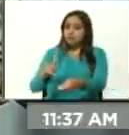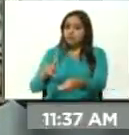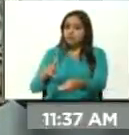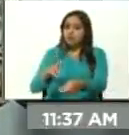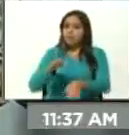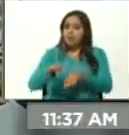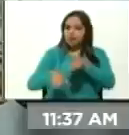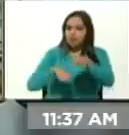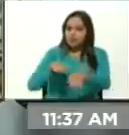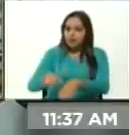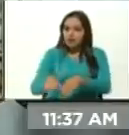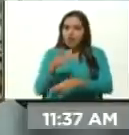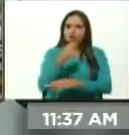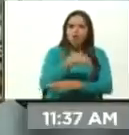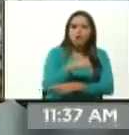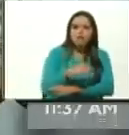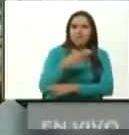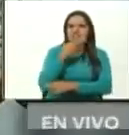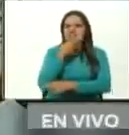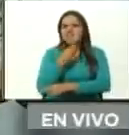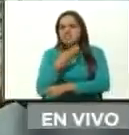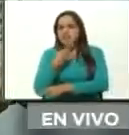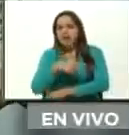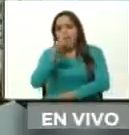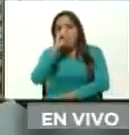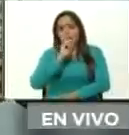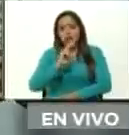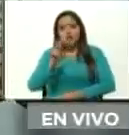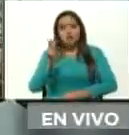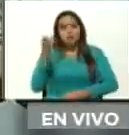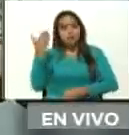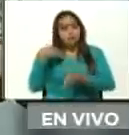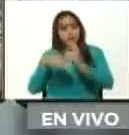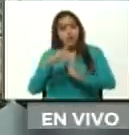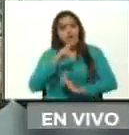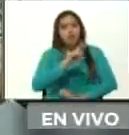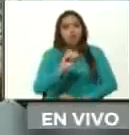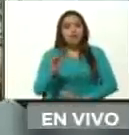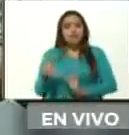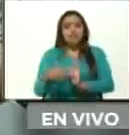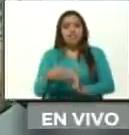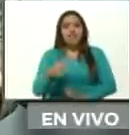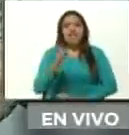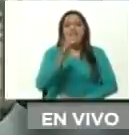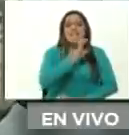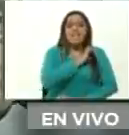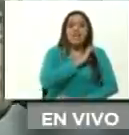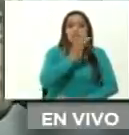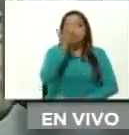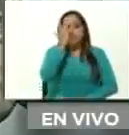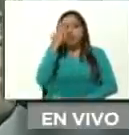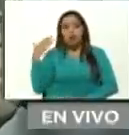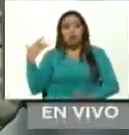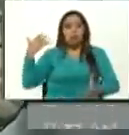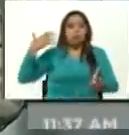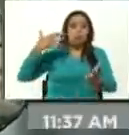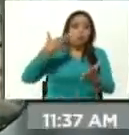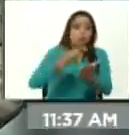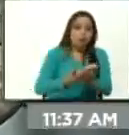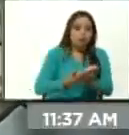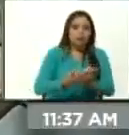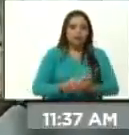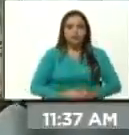a paso, noviembre, diciembre del año pasado, enero, febrero, hasta